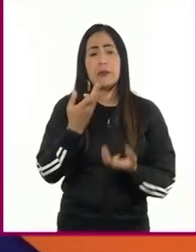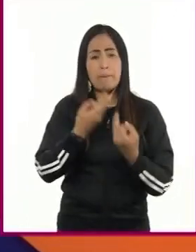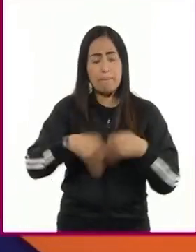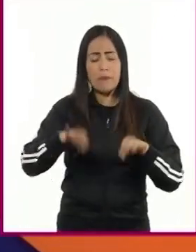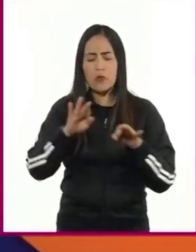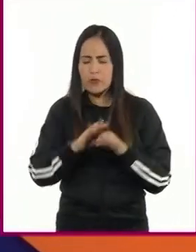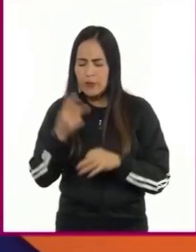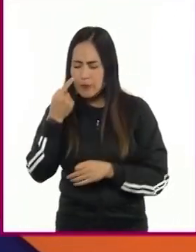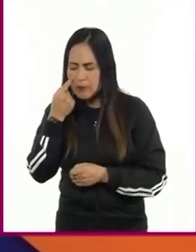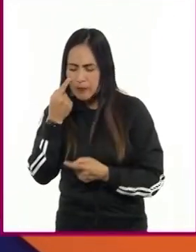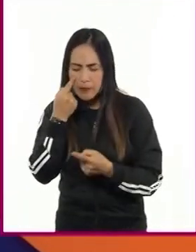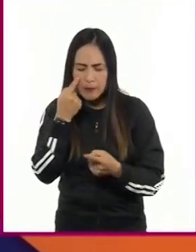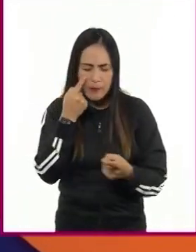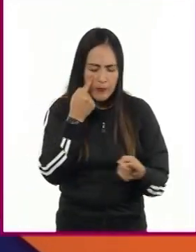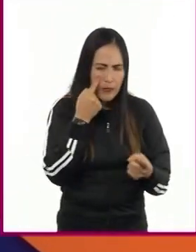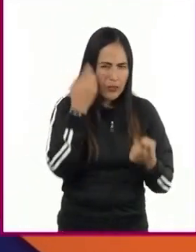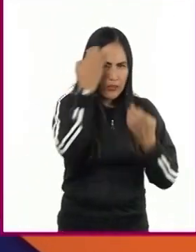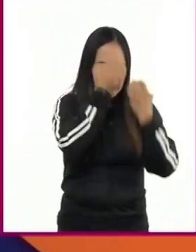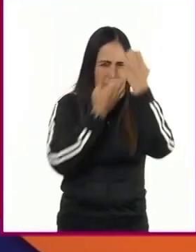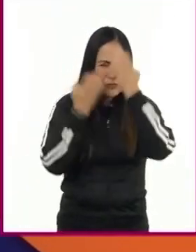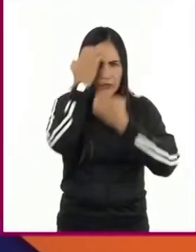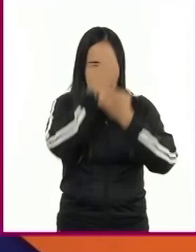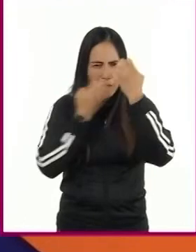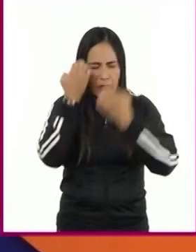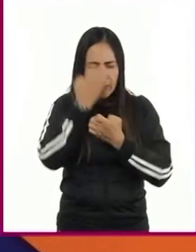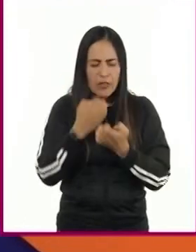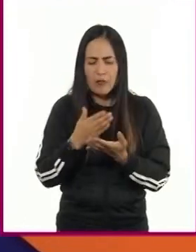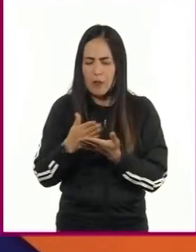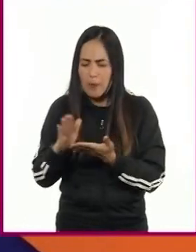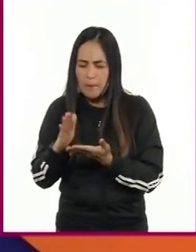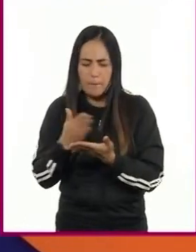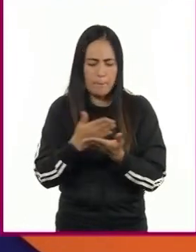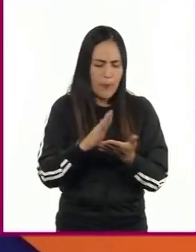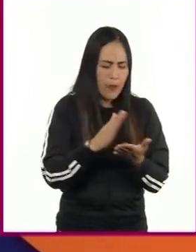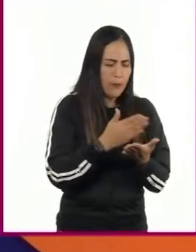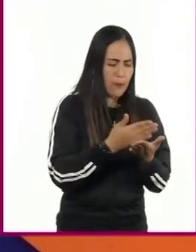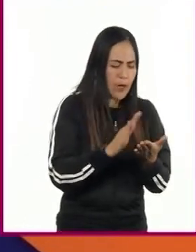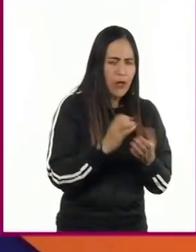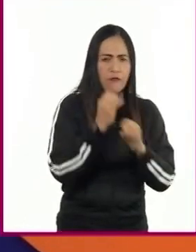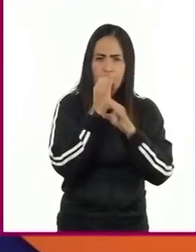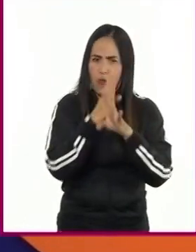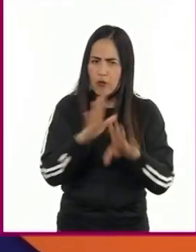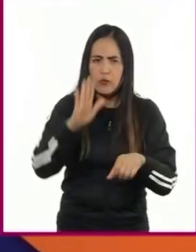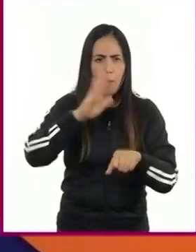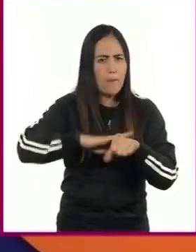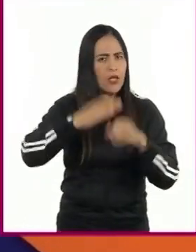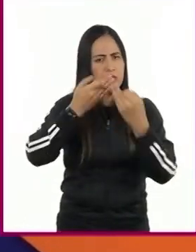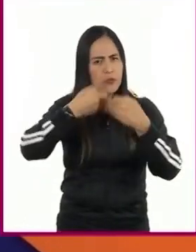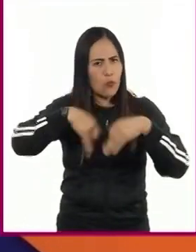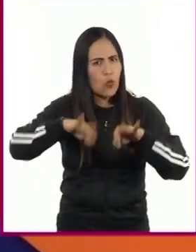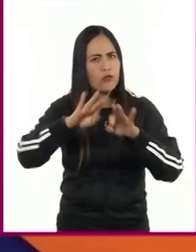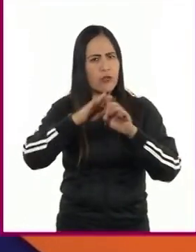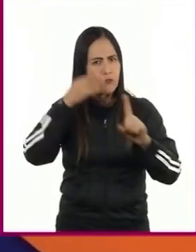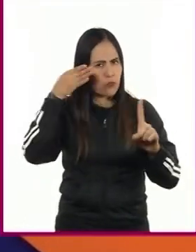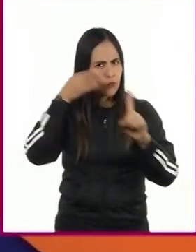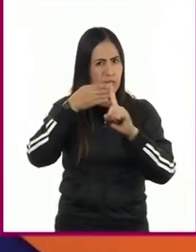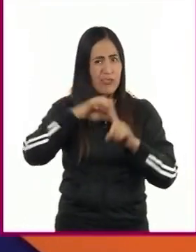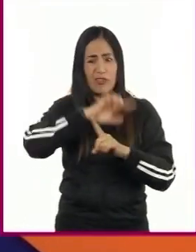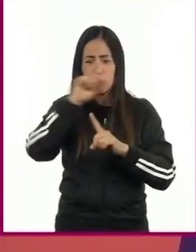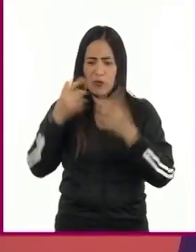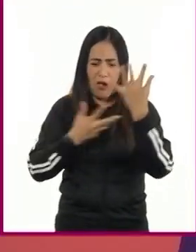con detalle cada uno, ya que se debe ir acotando poco a poco la información para no terminar confundidos con tantos